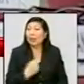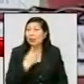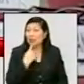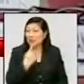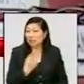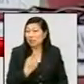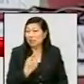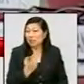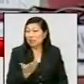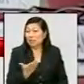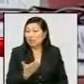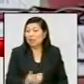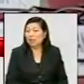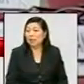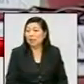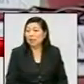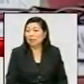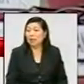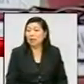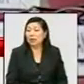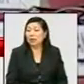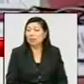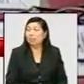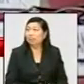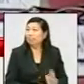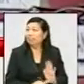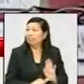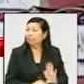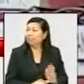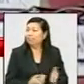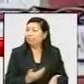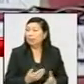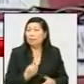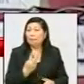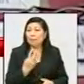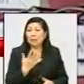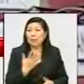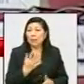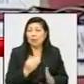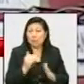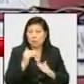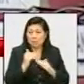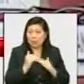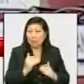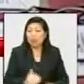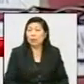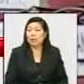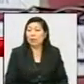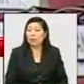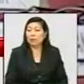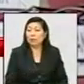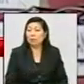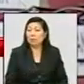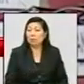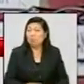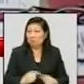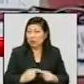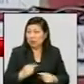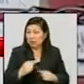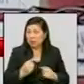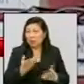dosis, de una presentación, 25 miligramos por mililitro.